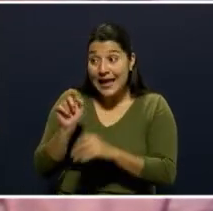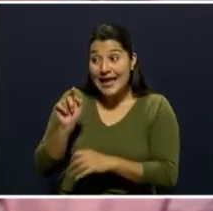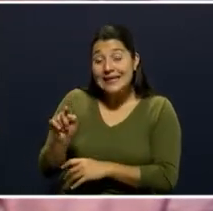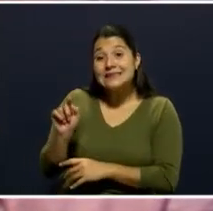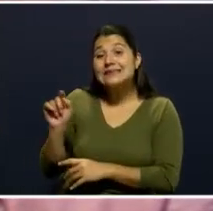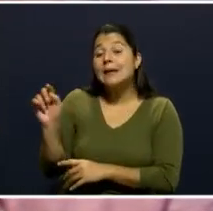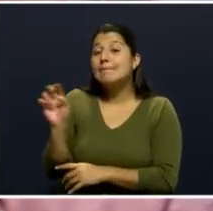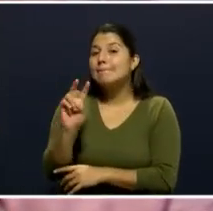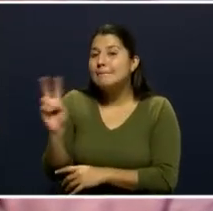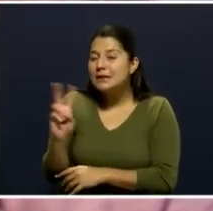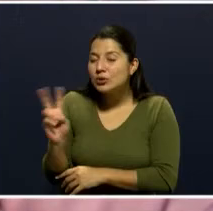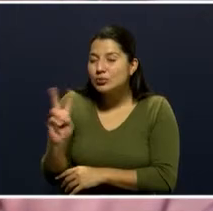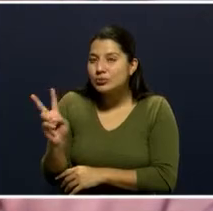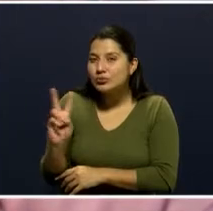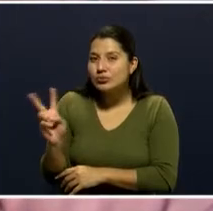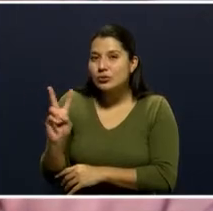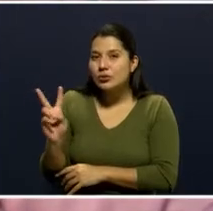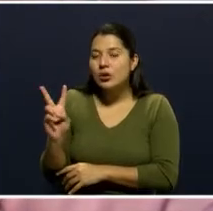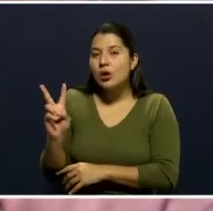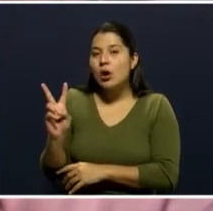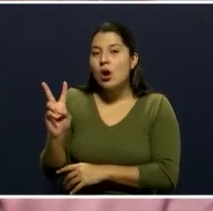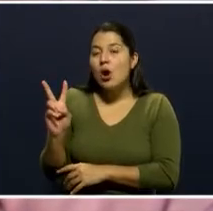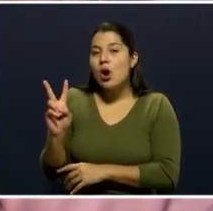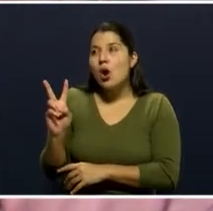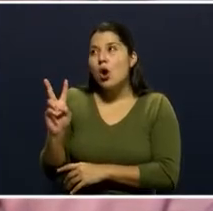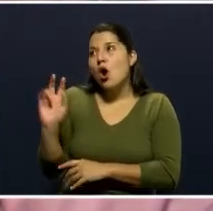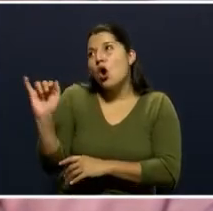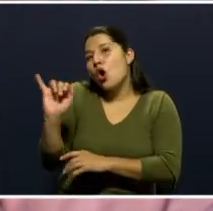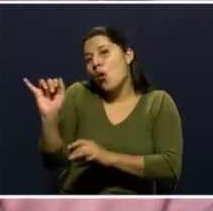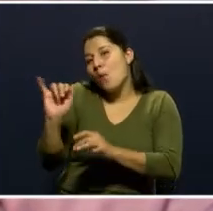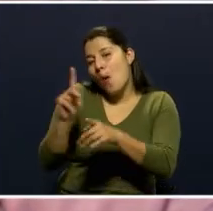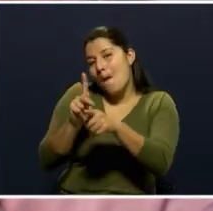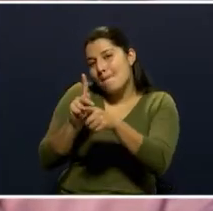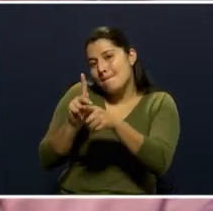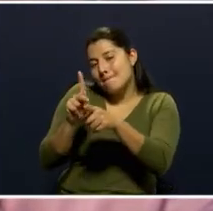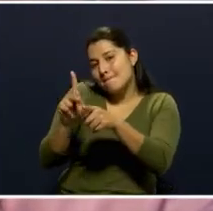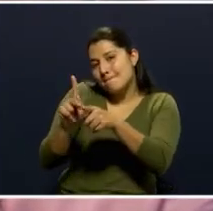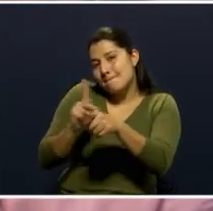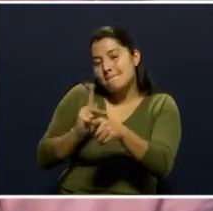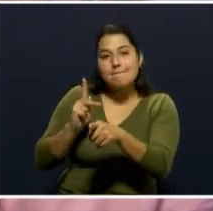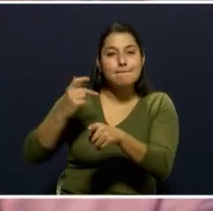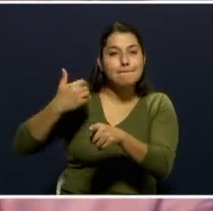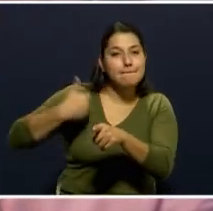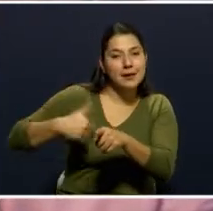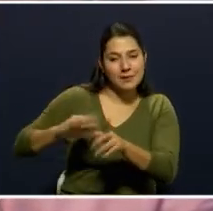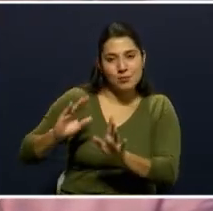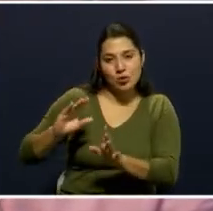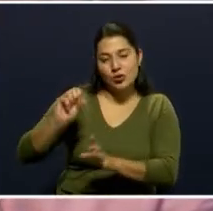virus viene a ser como un primo del SARS del 2002,